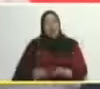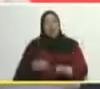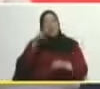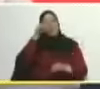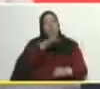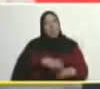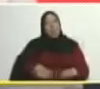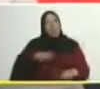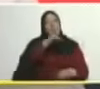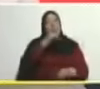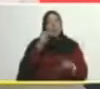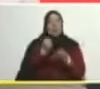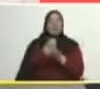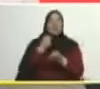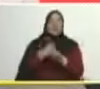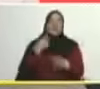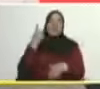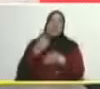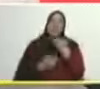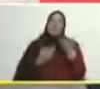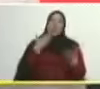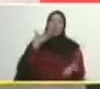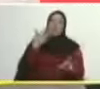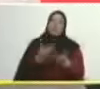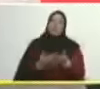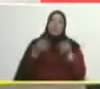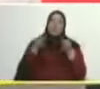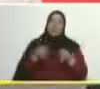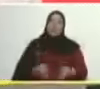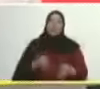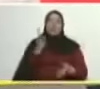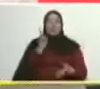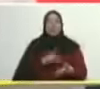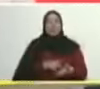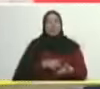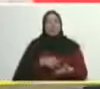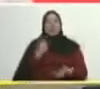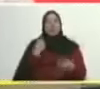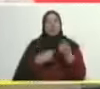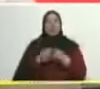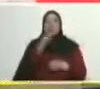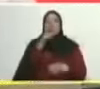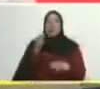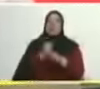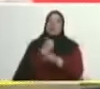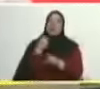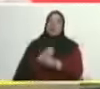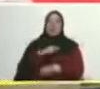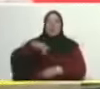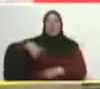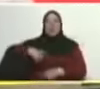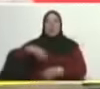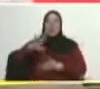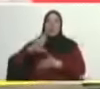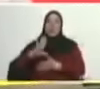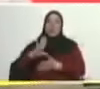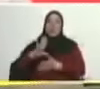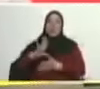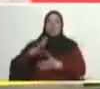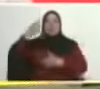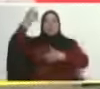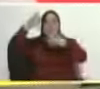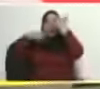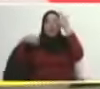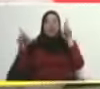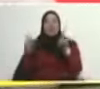unitaria, impulsada con éxito por dos grandes, inolvidables, eternos líderes de nuestra América, el comandante Hugo